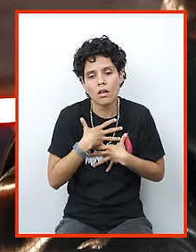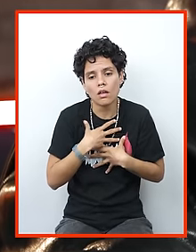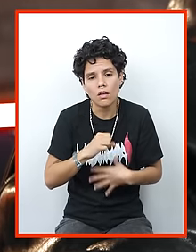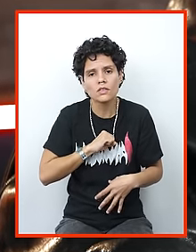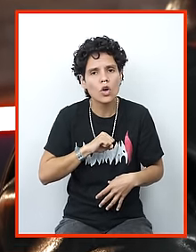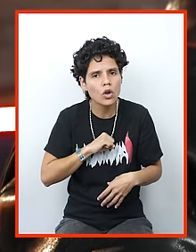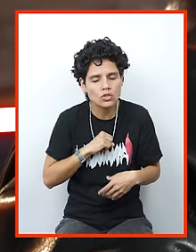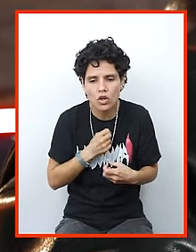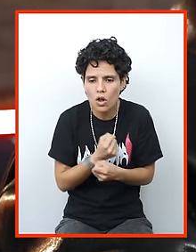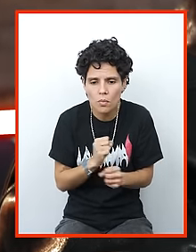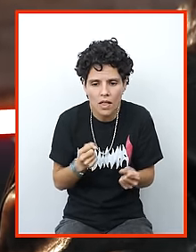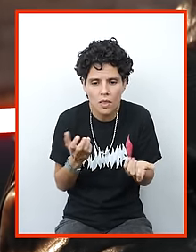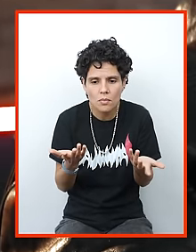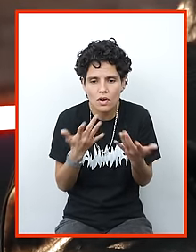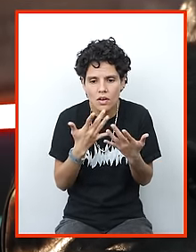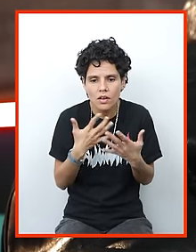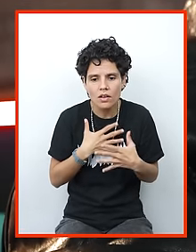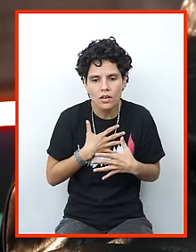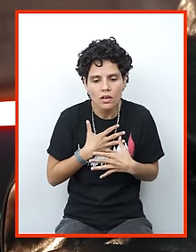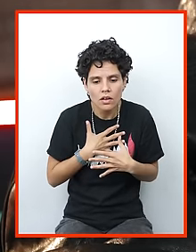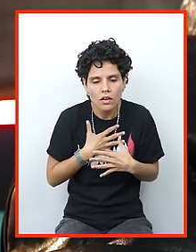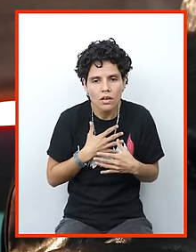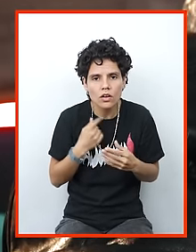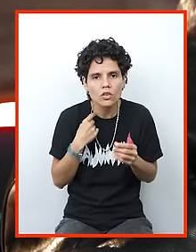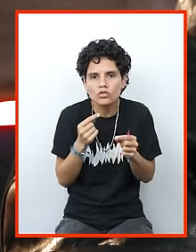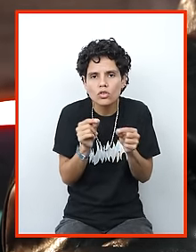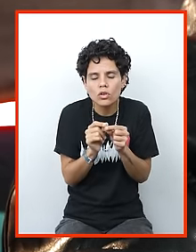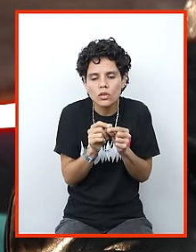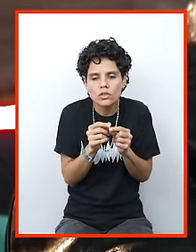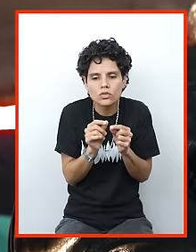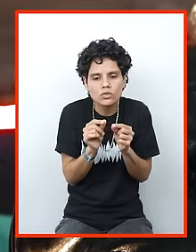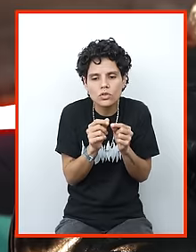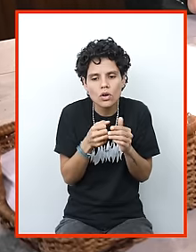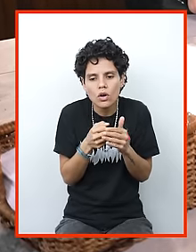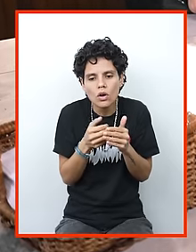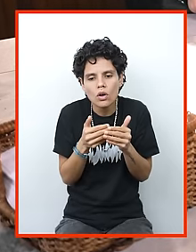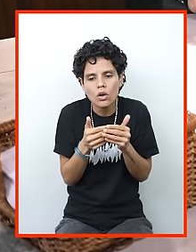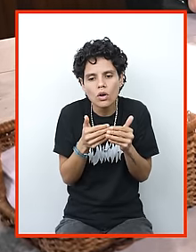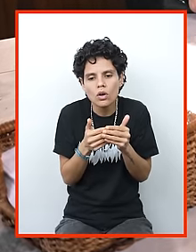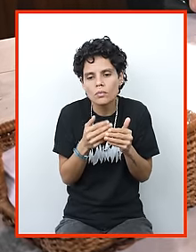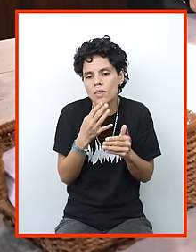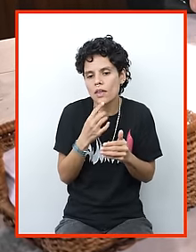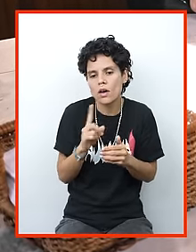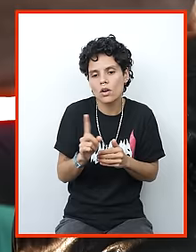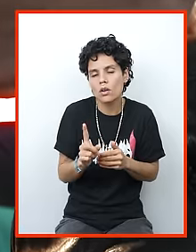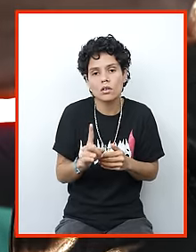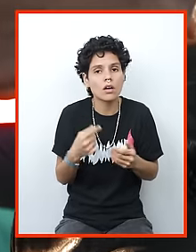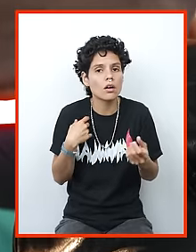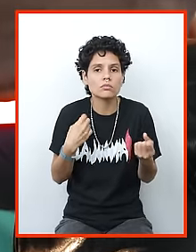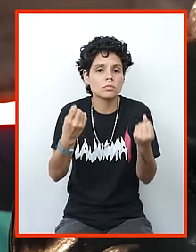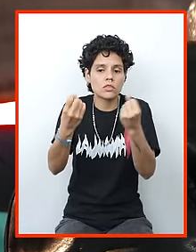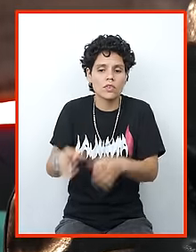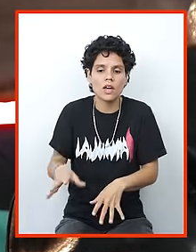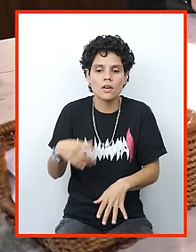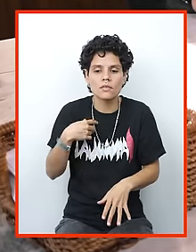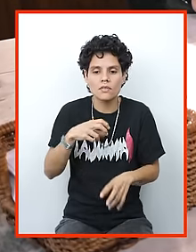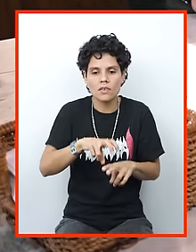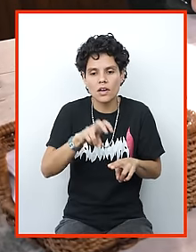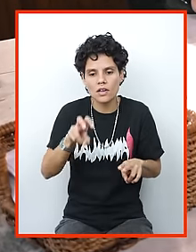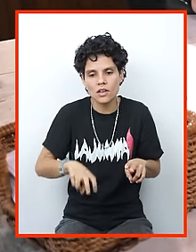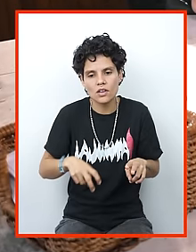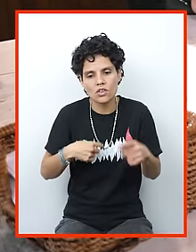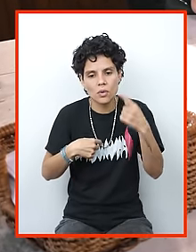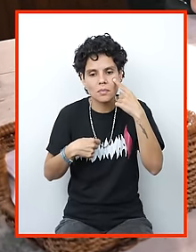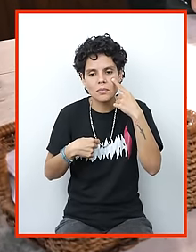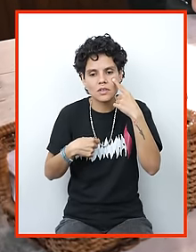porque, si no, todo eso le dije, porque respiraba así, como cortado, ¿cachai? Y me dijo, no puedo porque... Y me dejaron ahí, pues. Me bajé